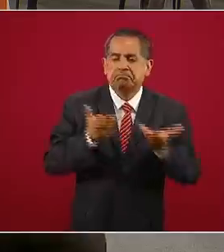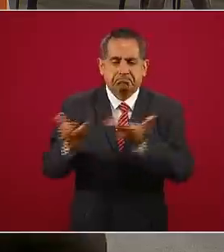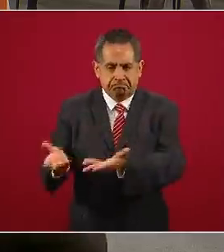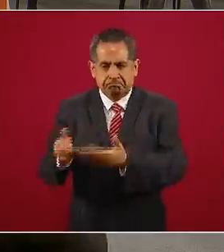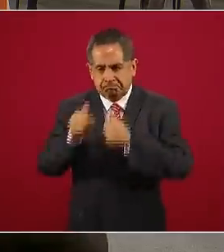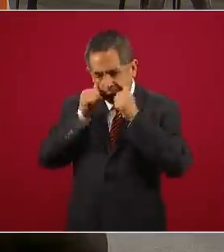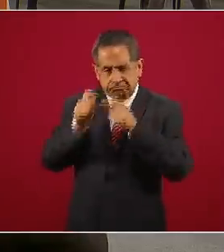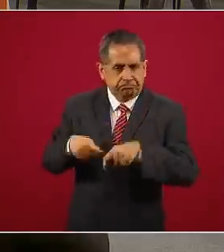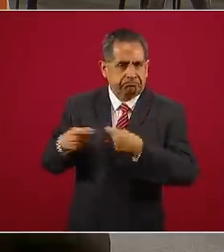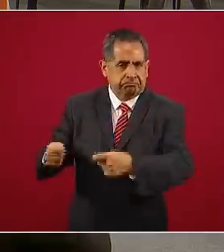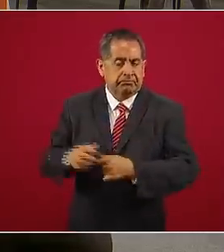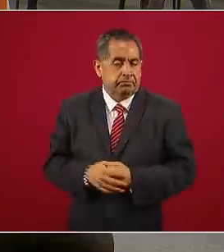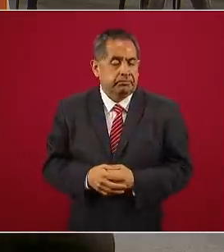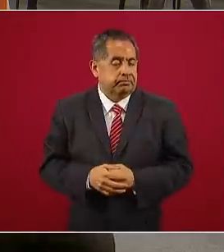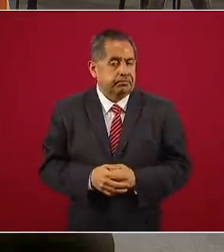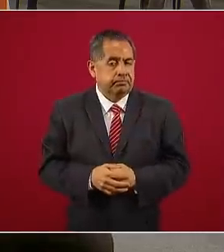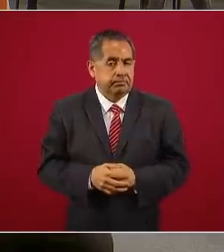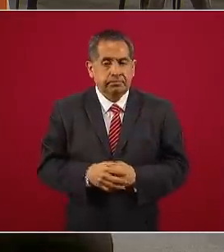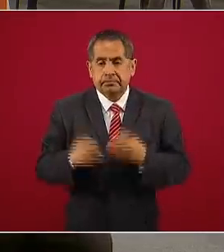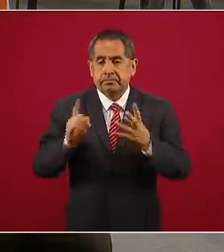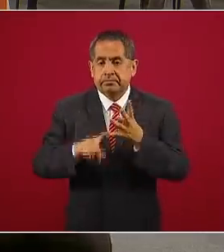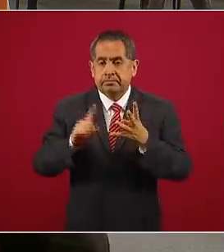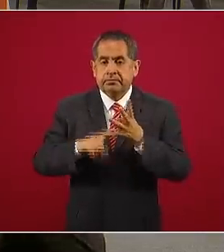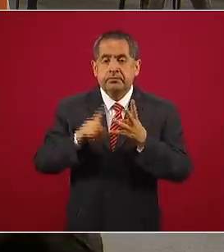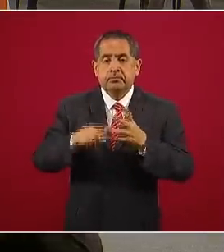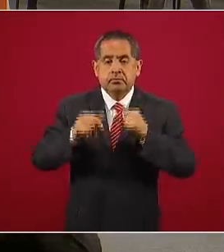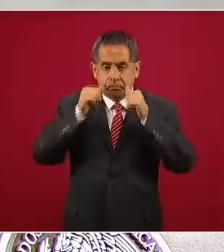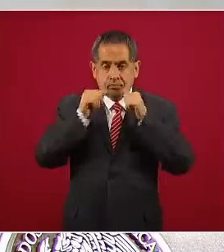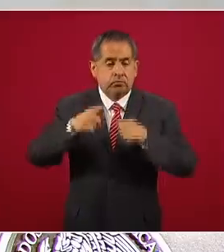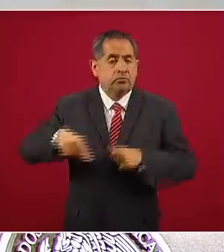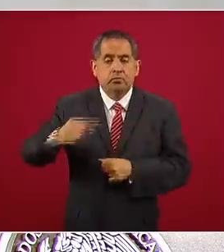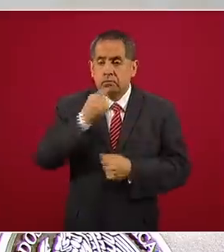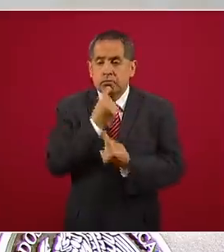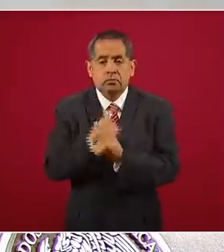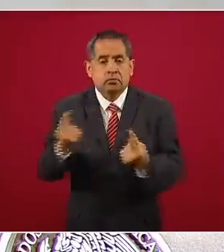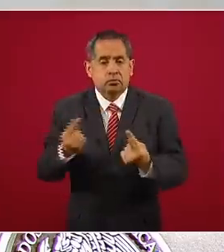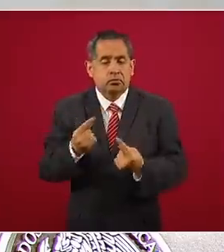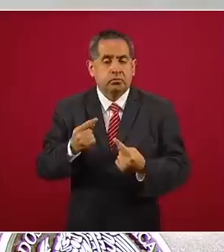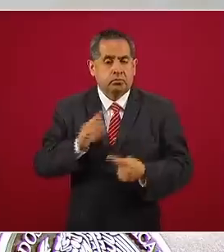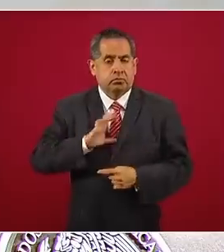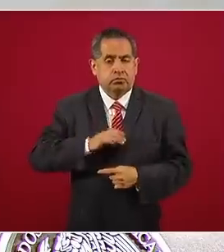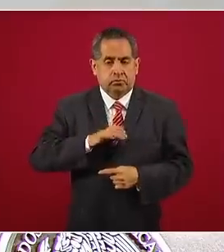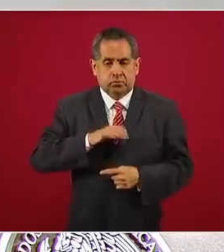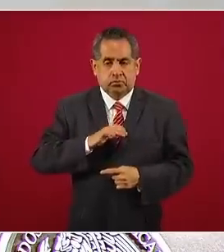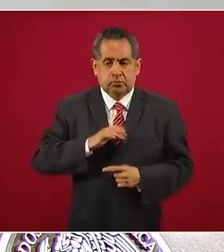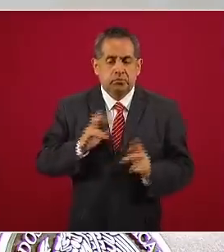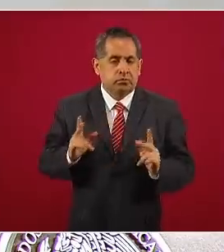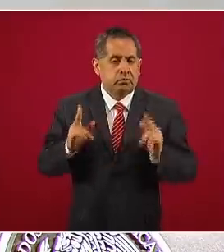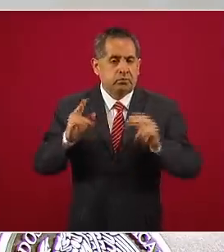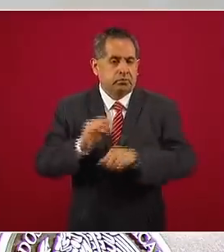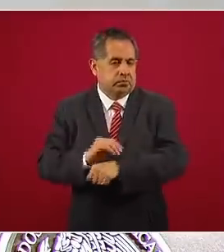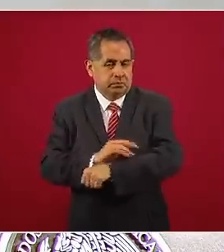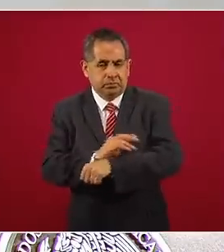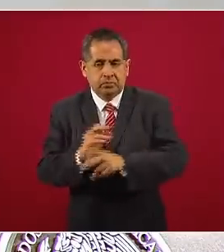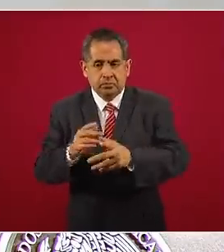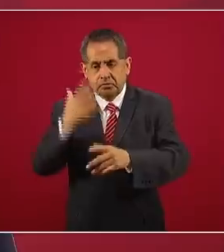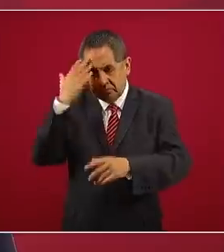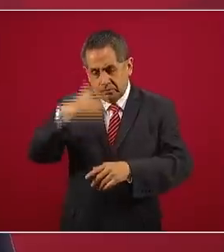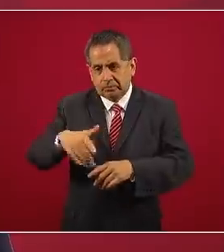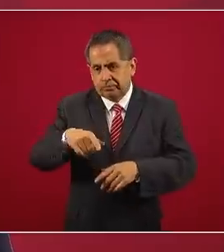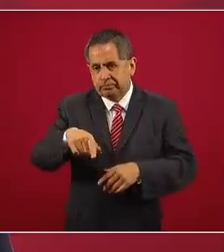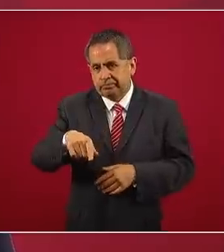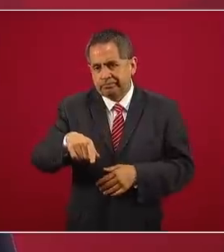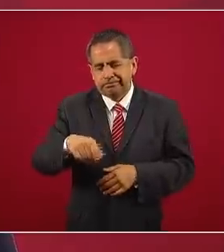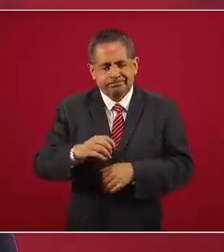la cuarta acción fue la atención a los niños con cáncer nadie es más vulnerable a un tema de